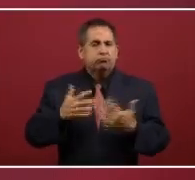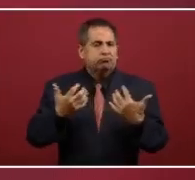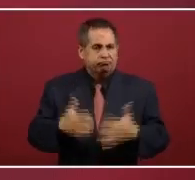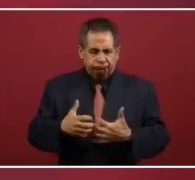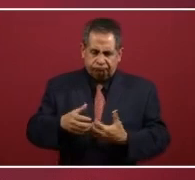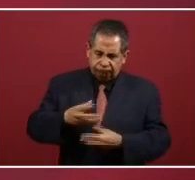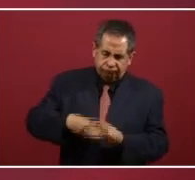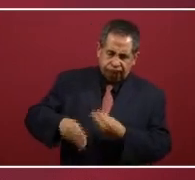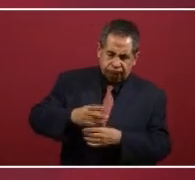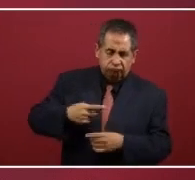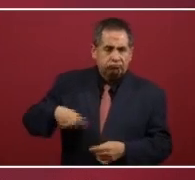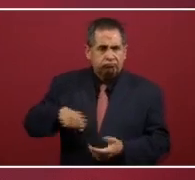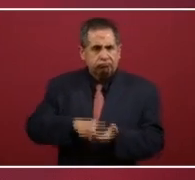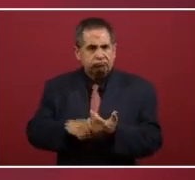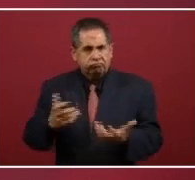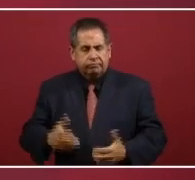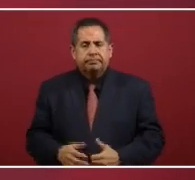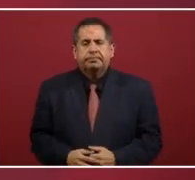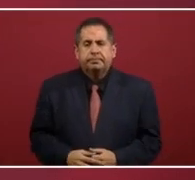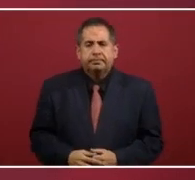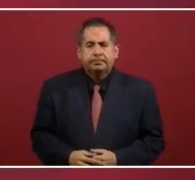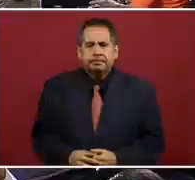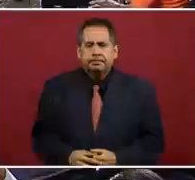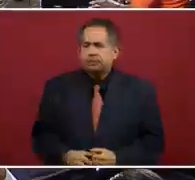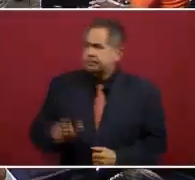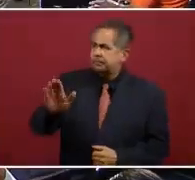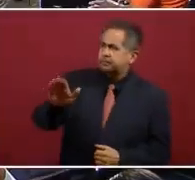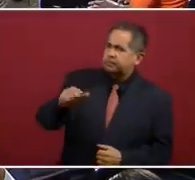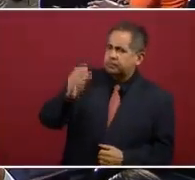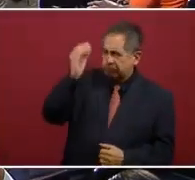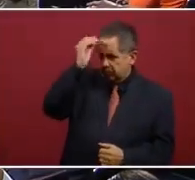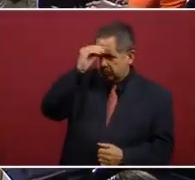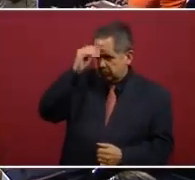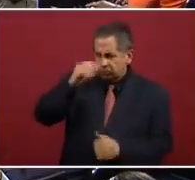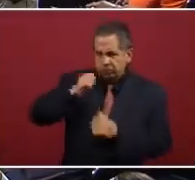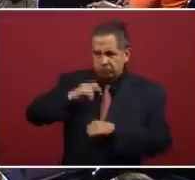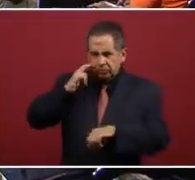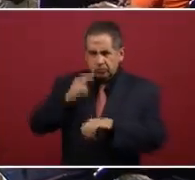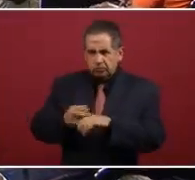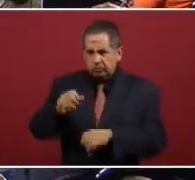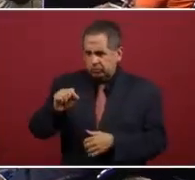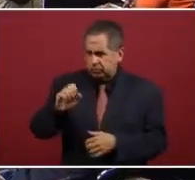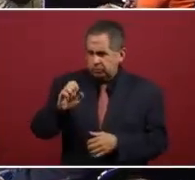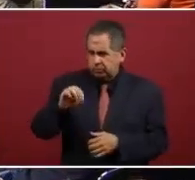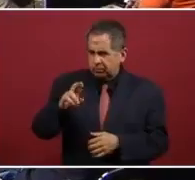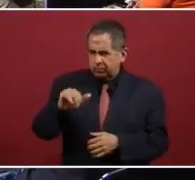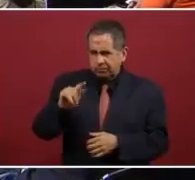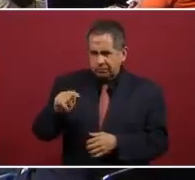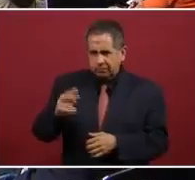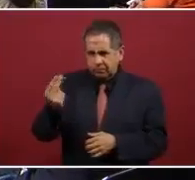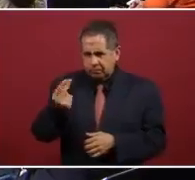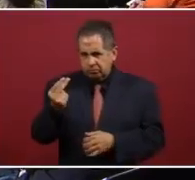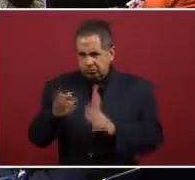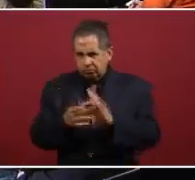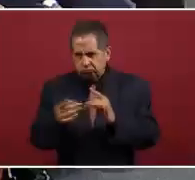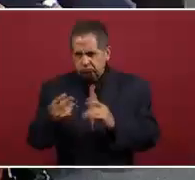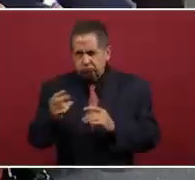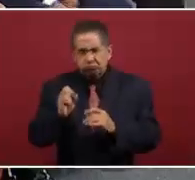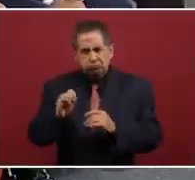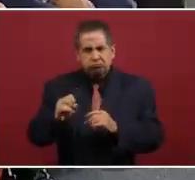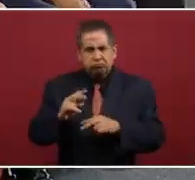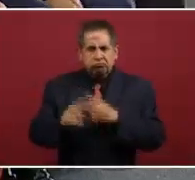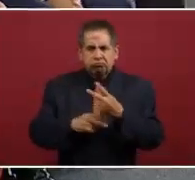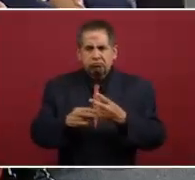produciendo lo que consumimos. ¿Podríamos conocer la opinión del titular de Semarnat, si es necesaria o no es Sí, necesaria ¿cómo no?